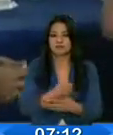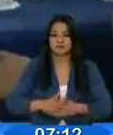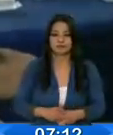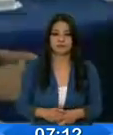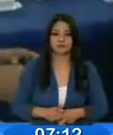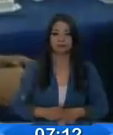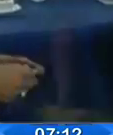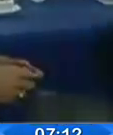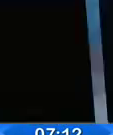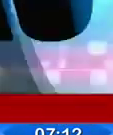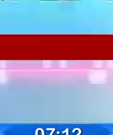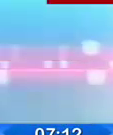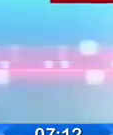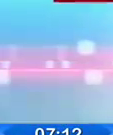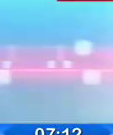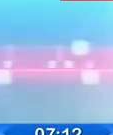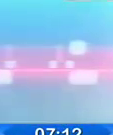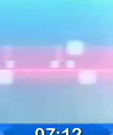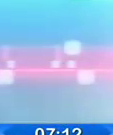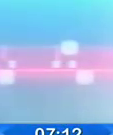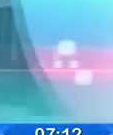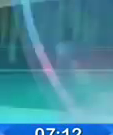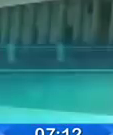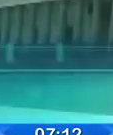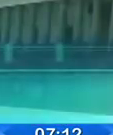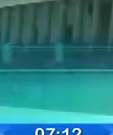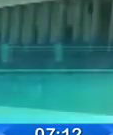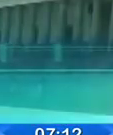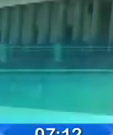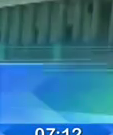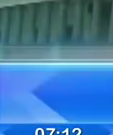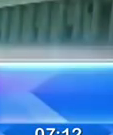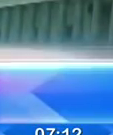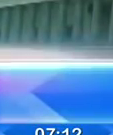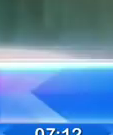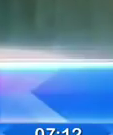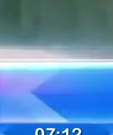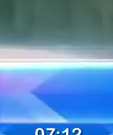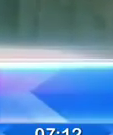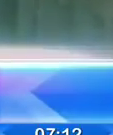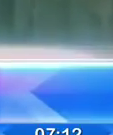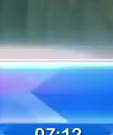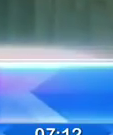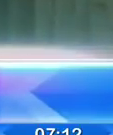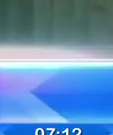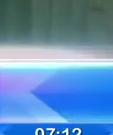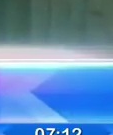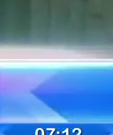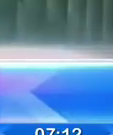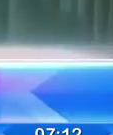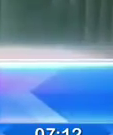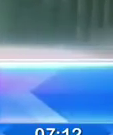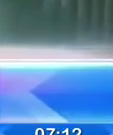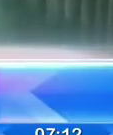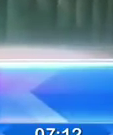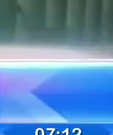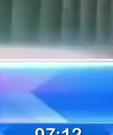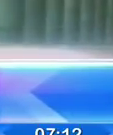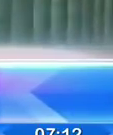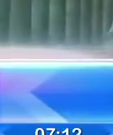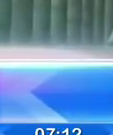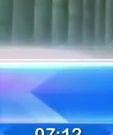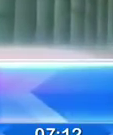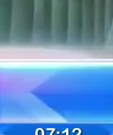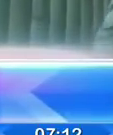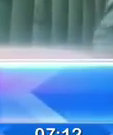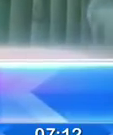Informó Roselena Vascones. Este fue una pausa, y al retornar acá a las 7:12 de la mañana, el Ejecutivo y